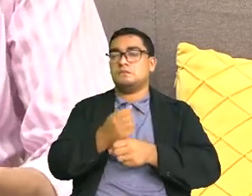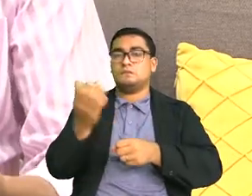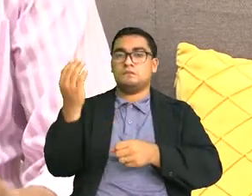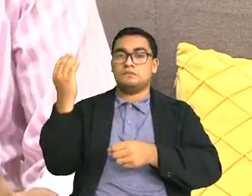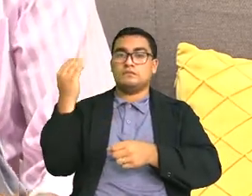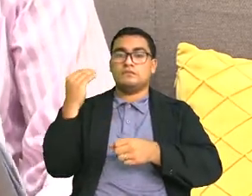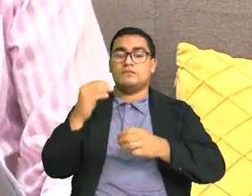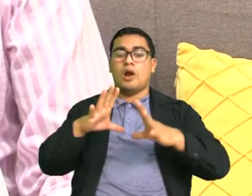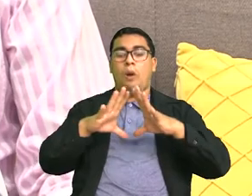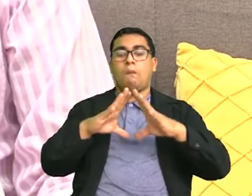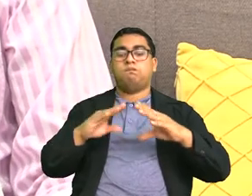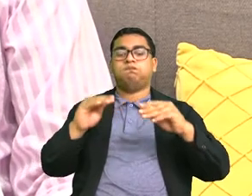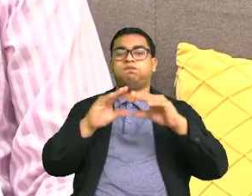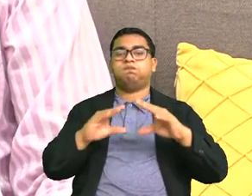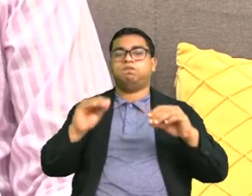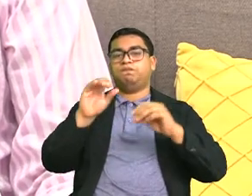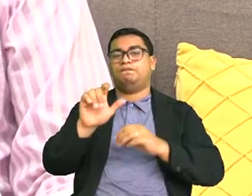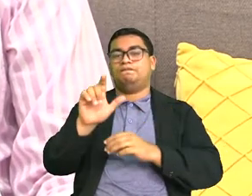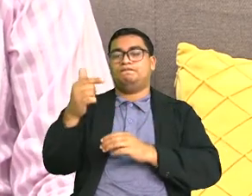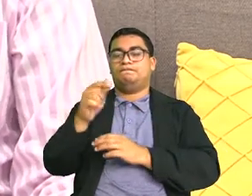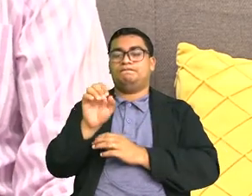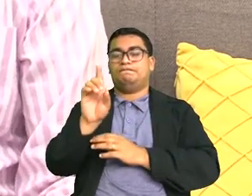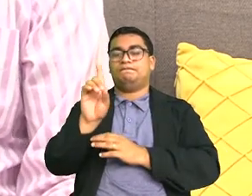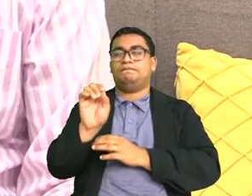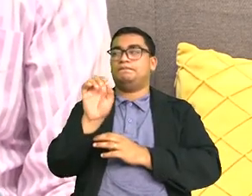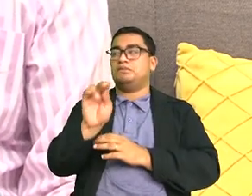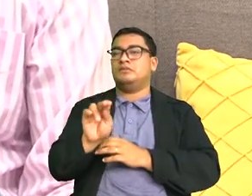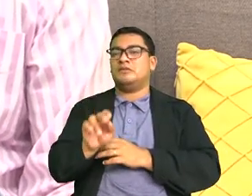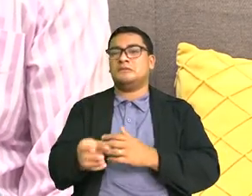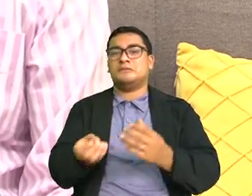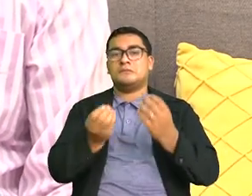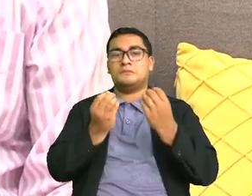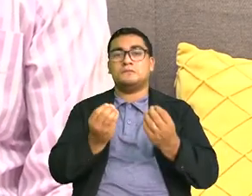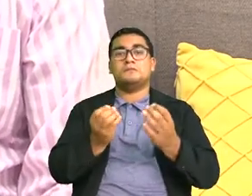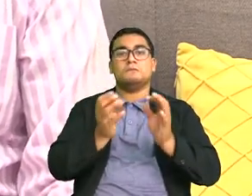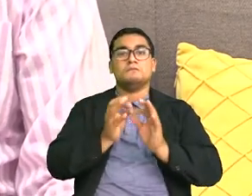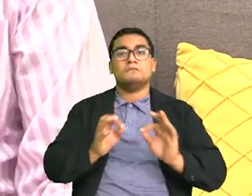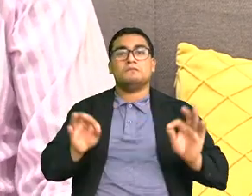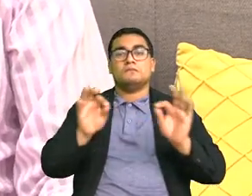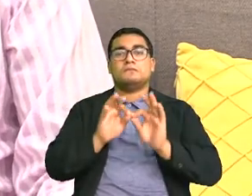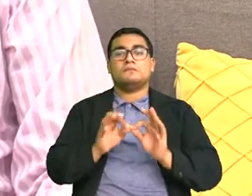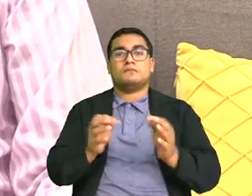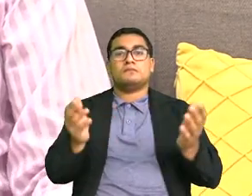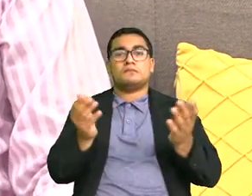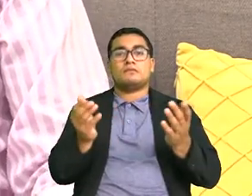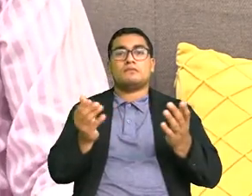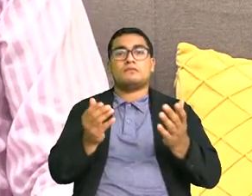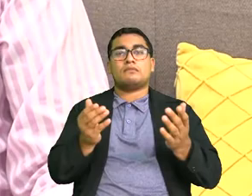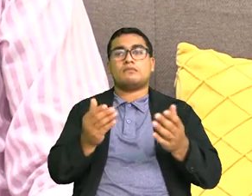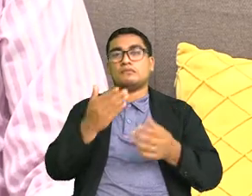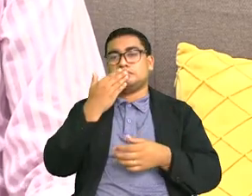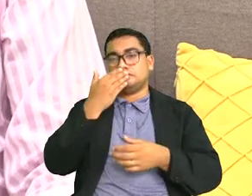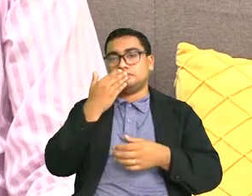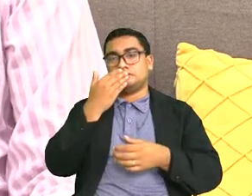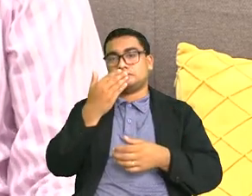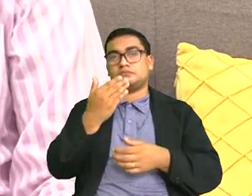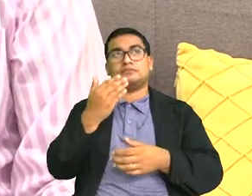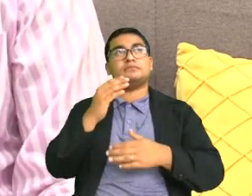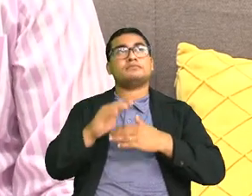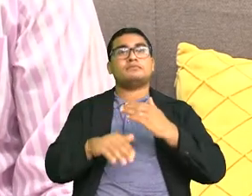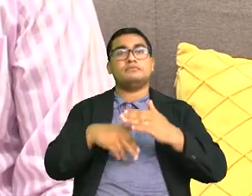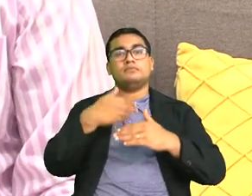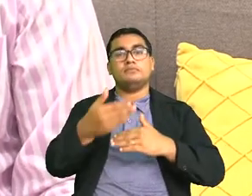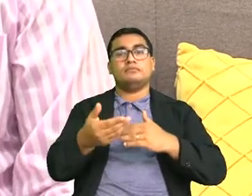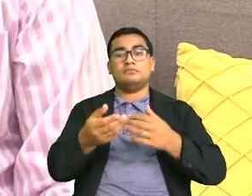debemos tratar identificarse para que resista mucho a estas condiciones y tratar de derivar de manera biológica para luego retornar